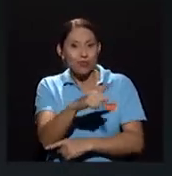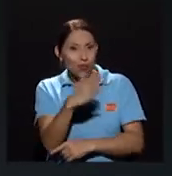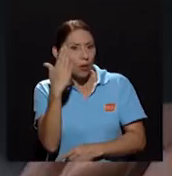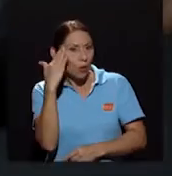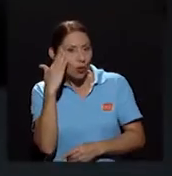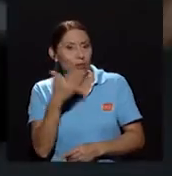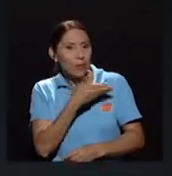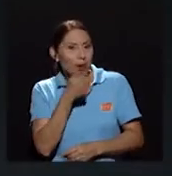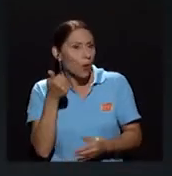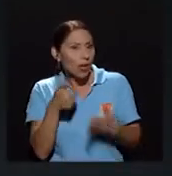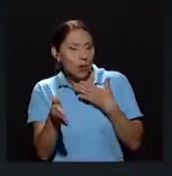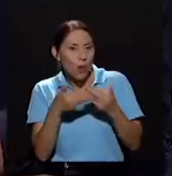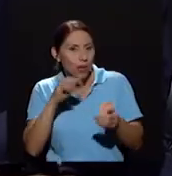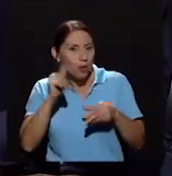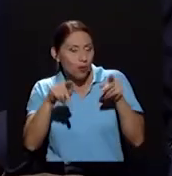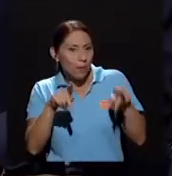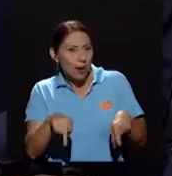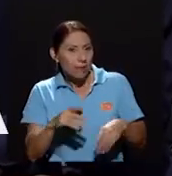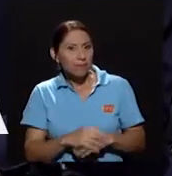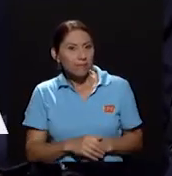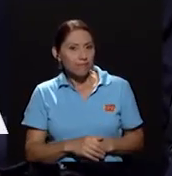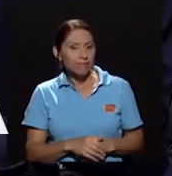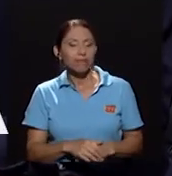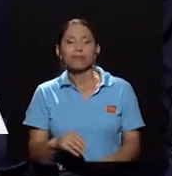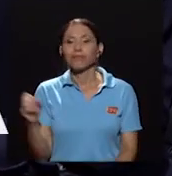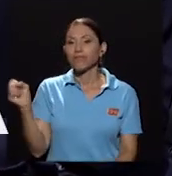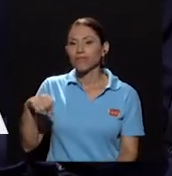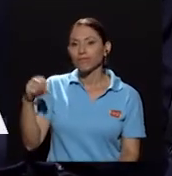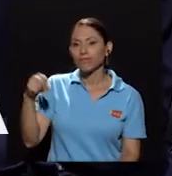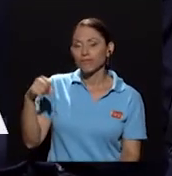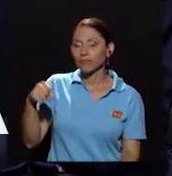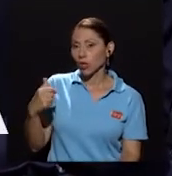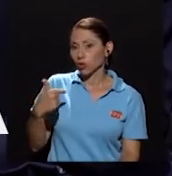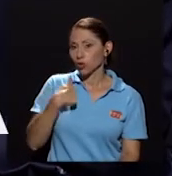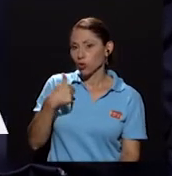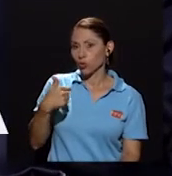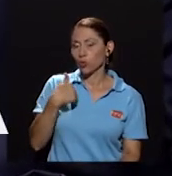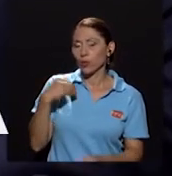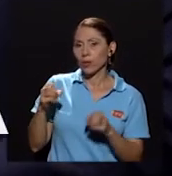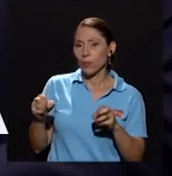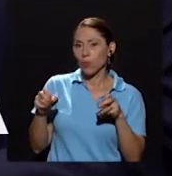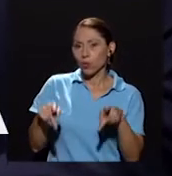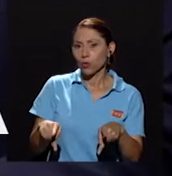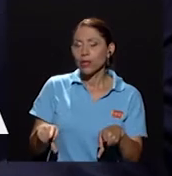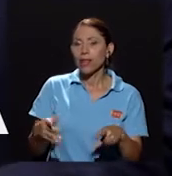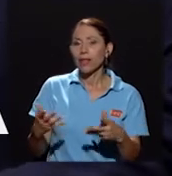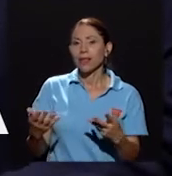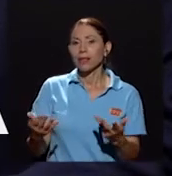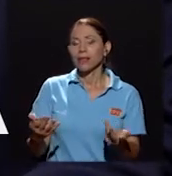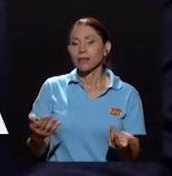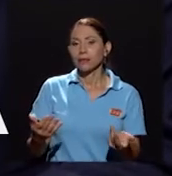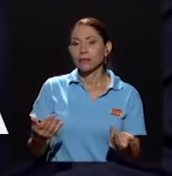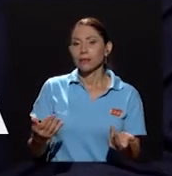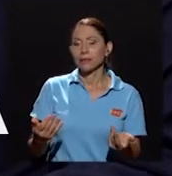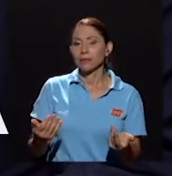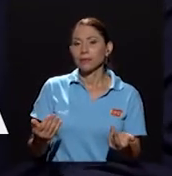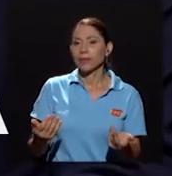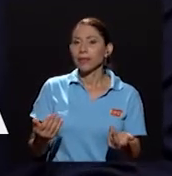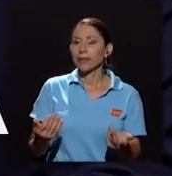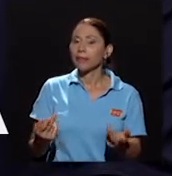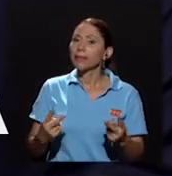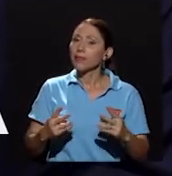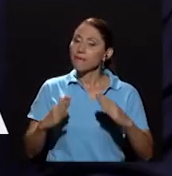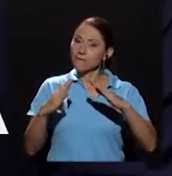que quien nadie sí bueno pues efectivamente yo tuve la oportunidad de vivir